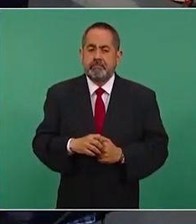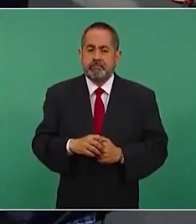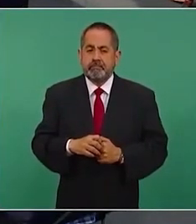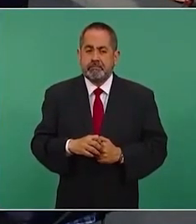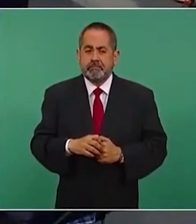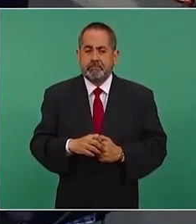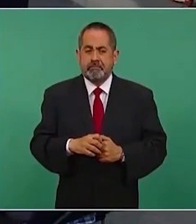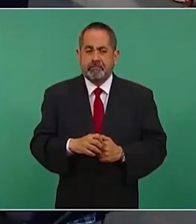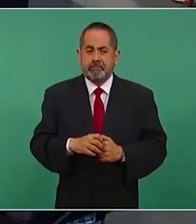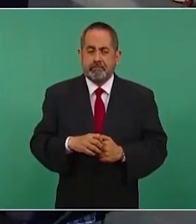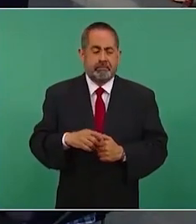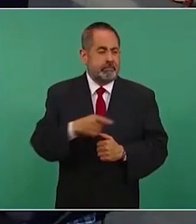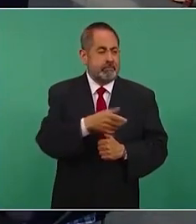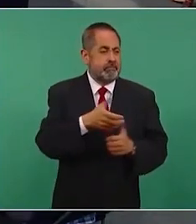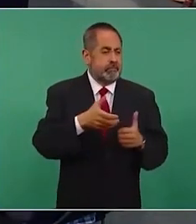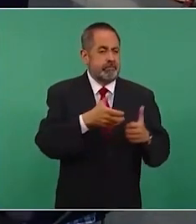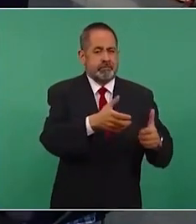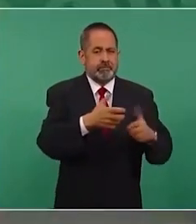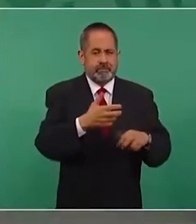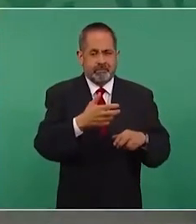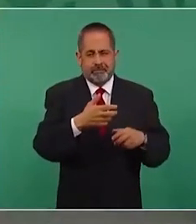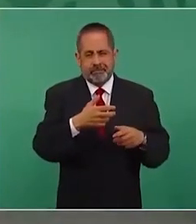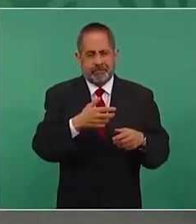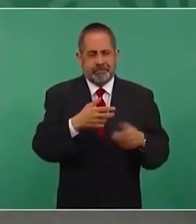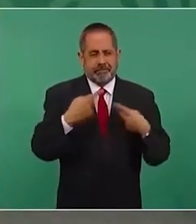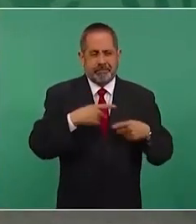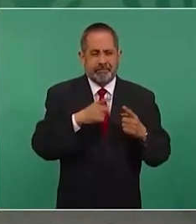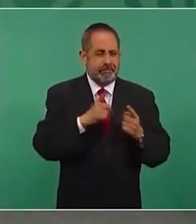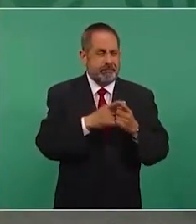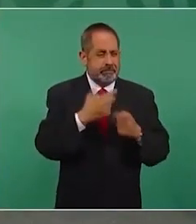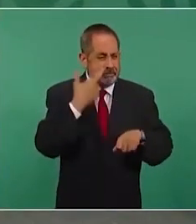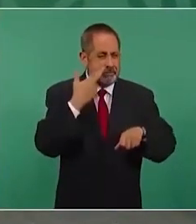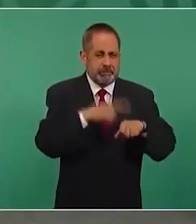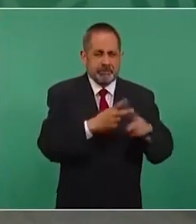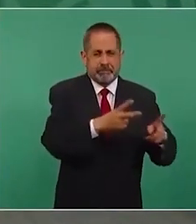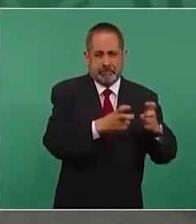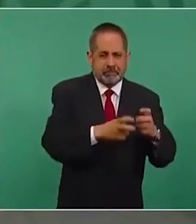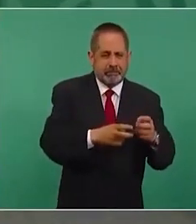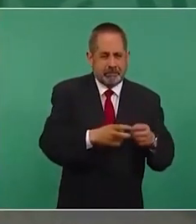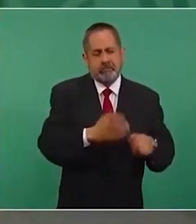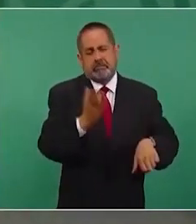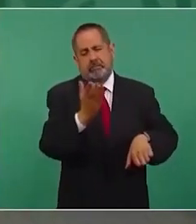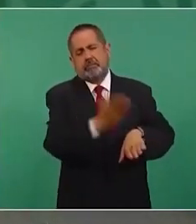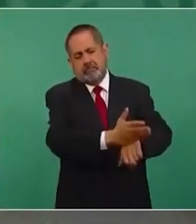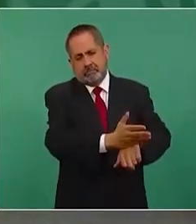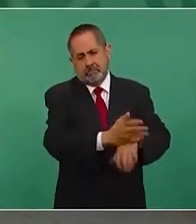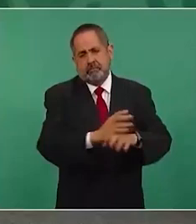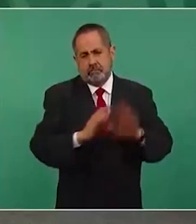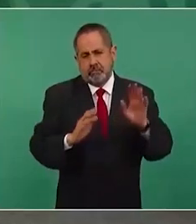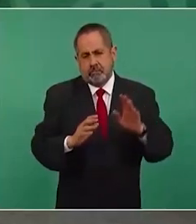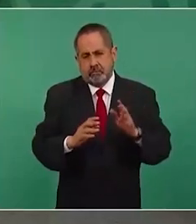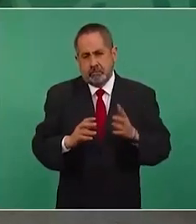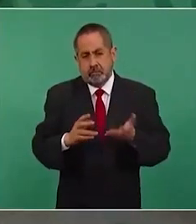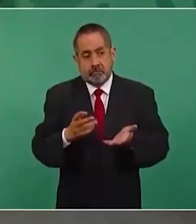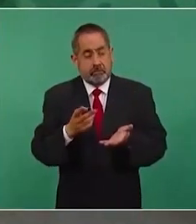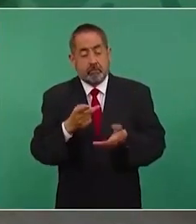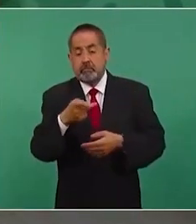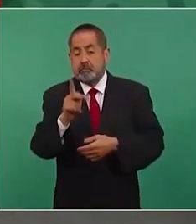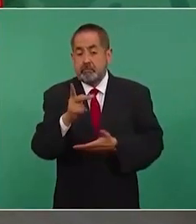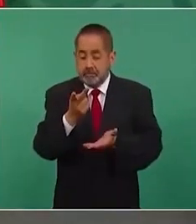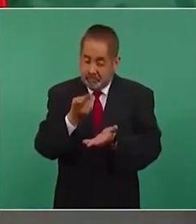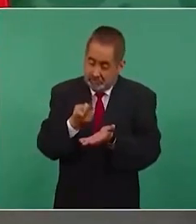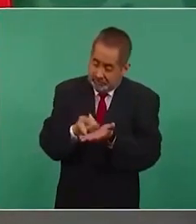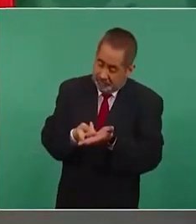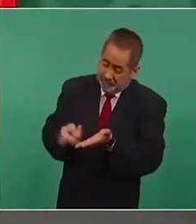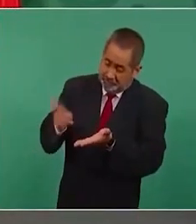calle comete un ilícito y debe ser castigado, pero es doblemente